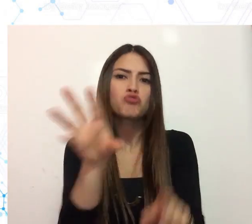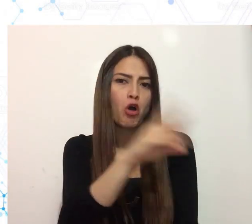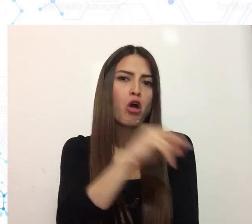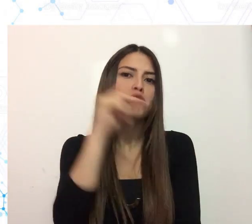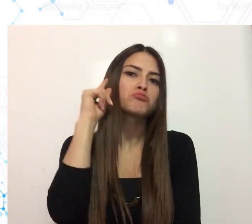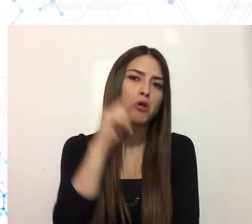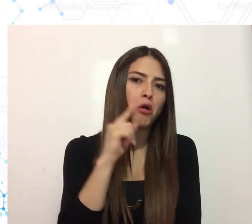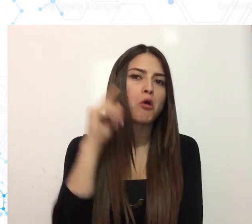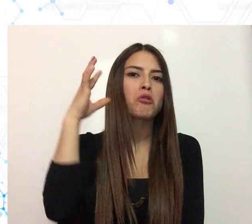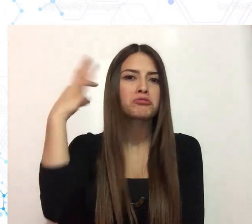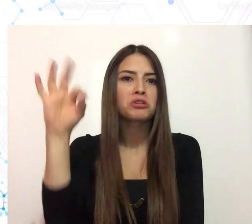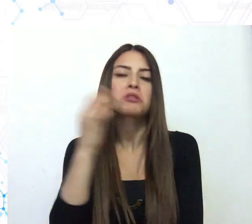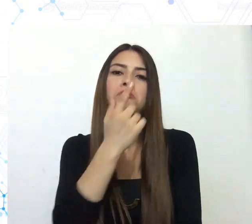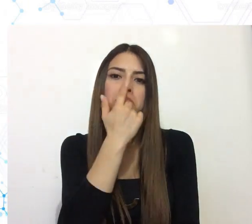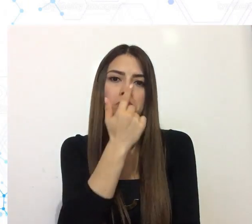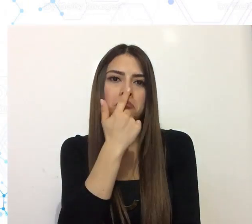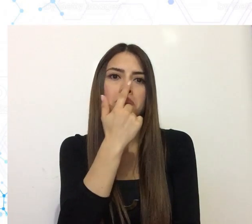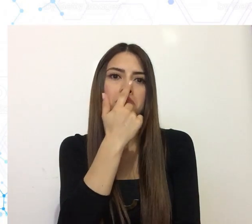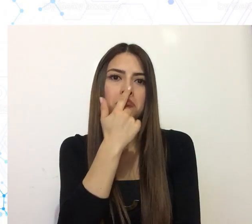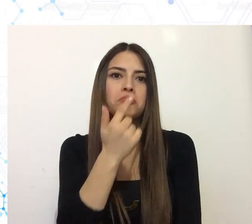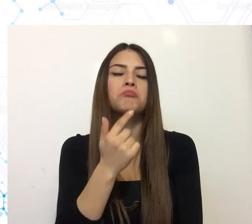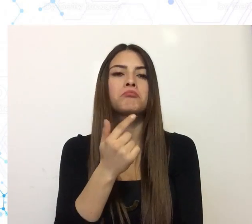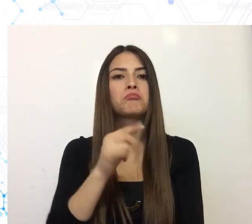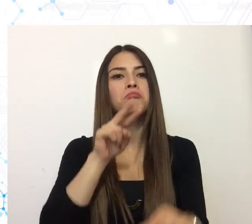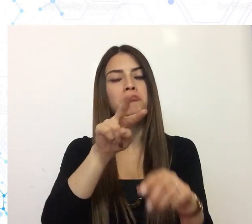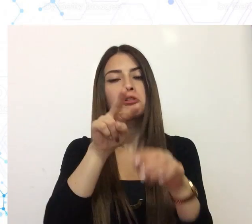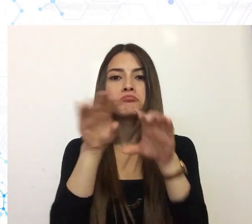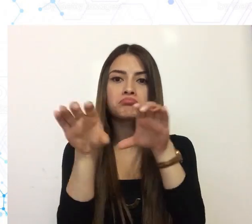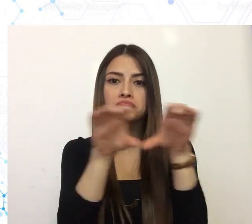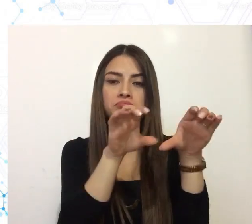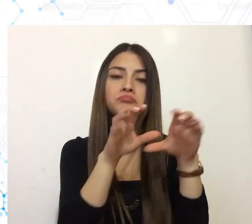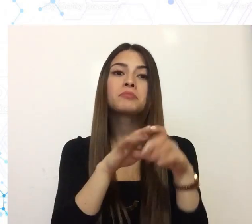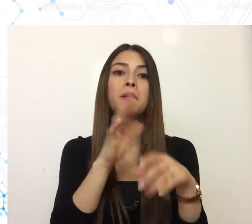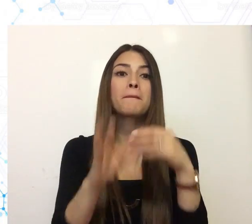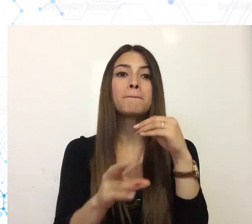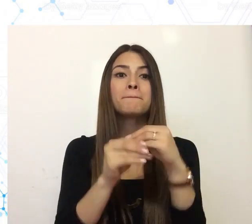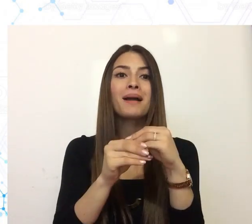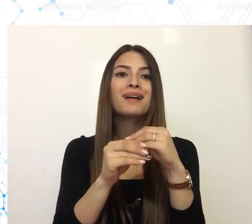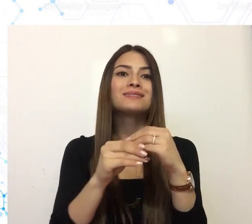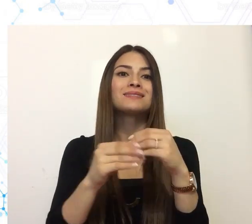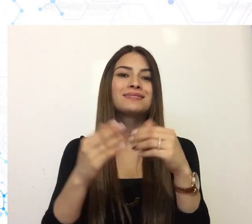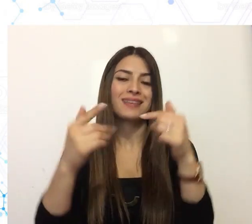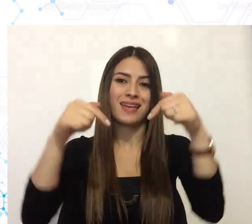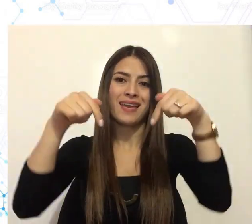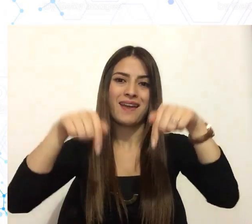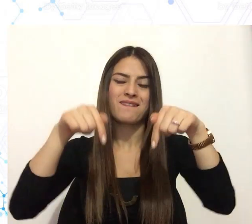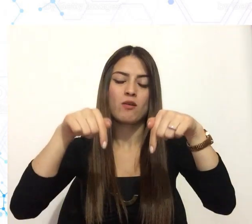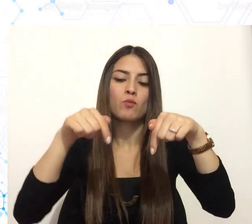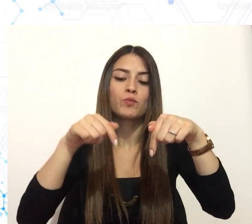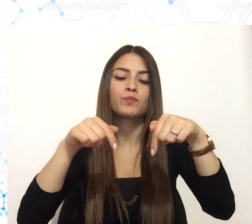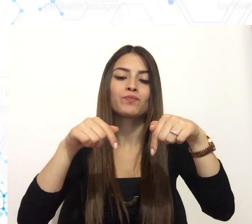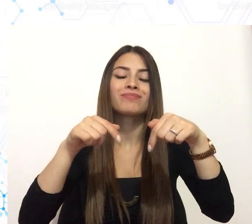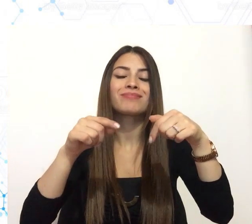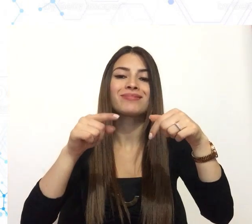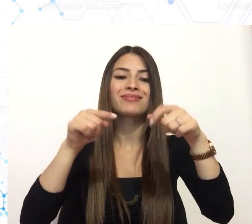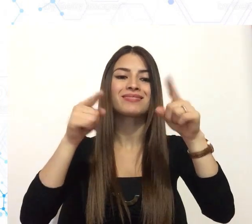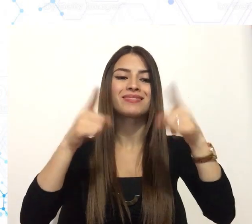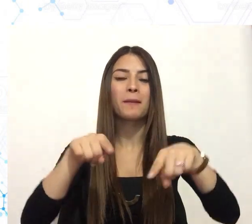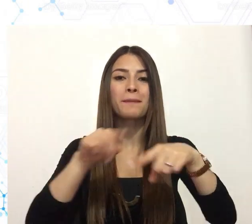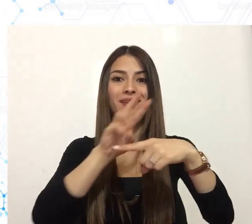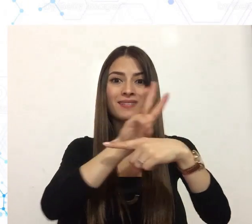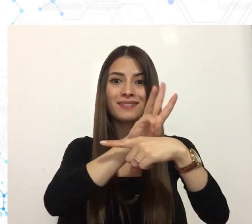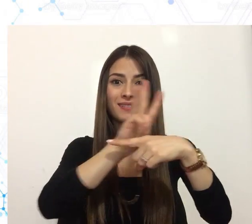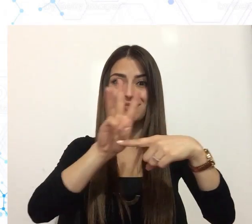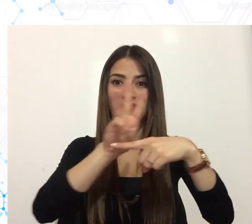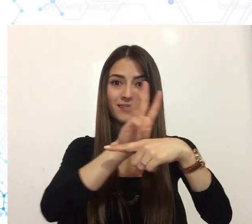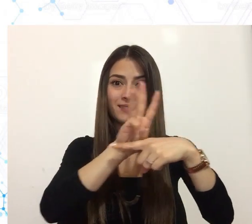sobre propiedades de la materia índice, que ustedes ya lo conocen. Y además les estoy dando aquí el link de